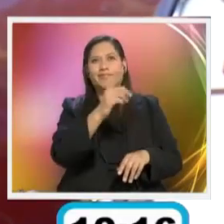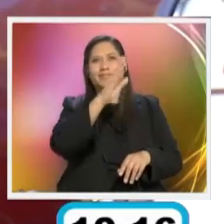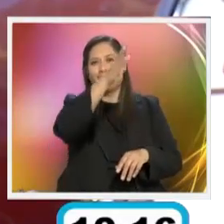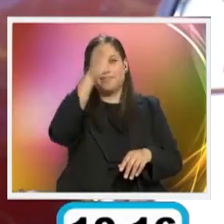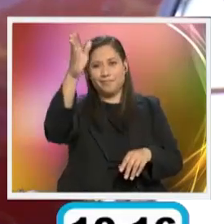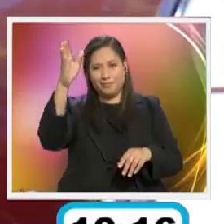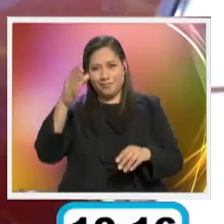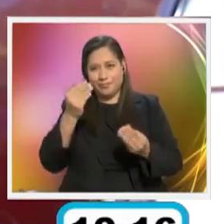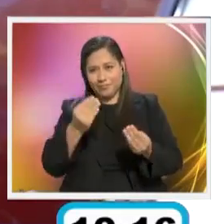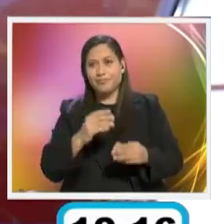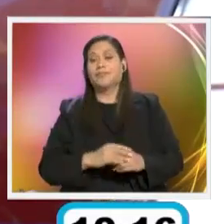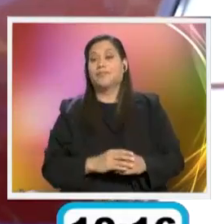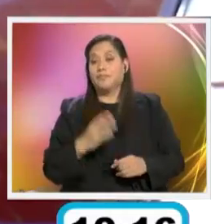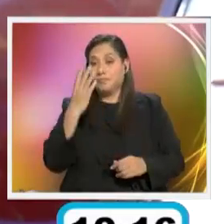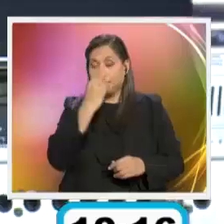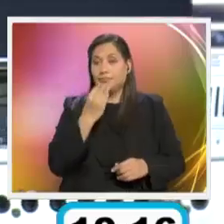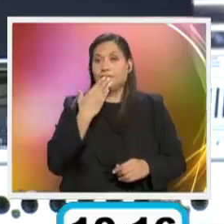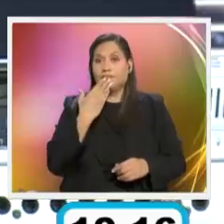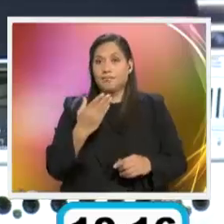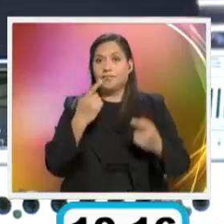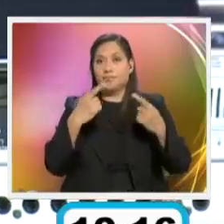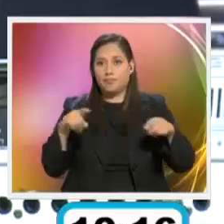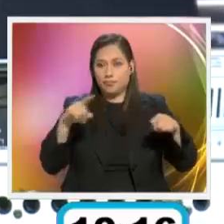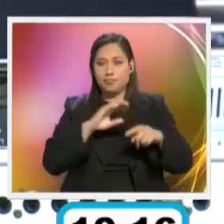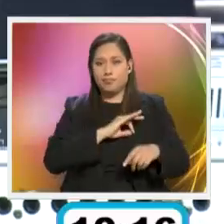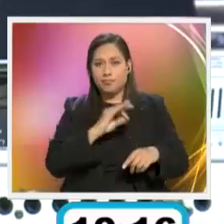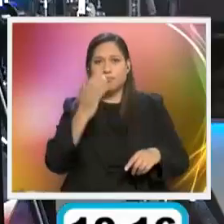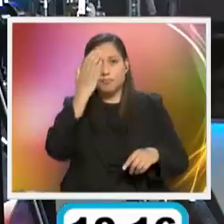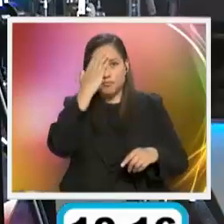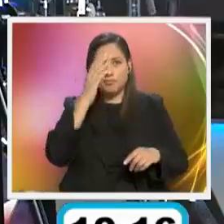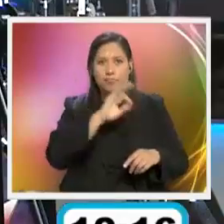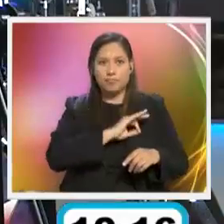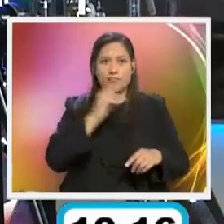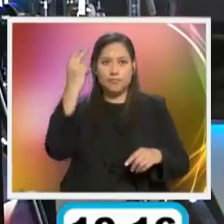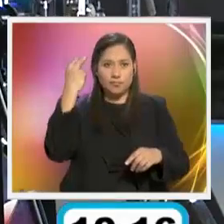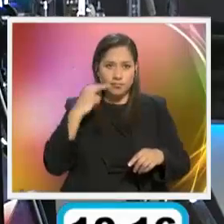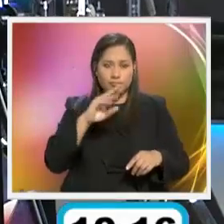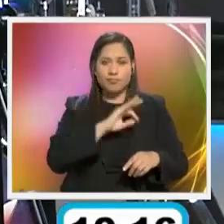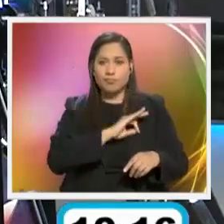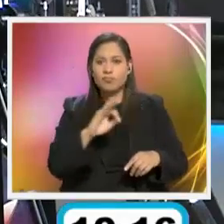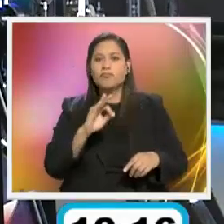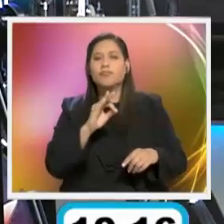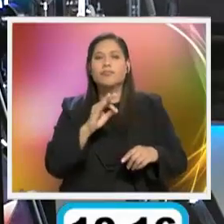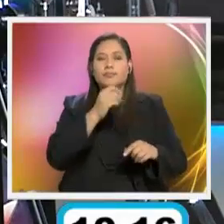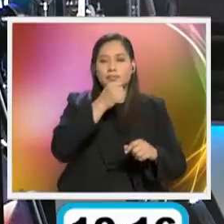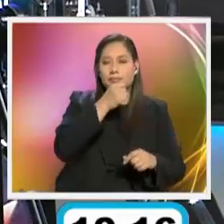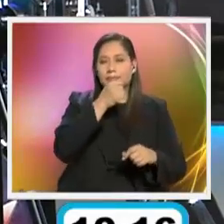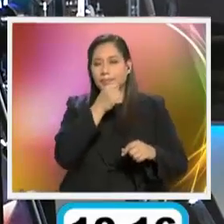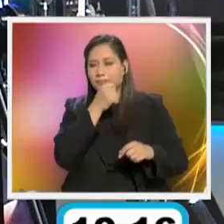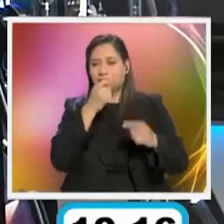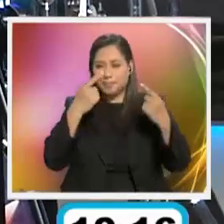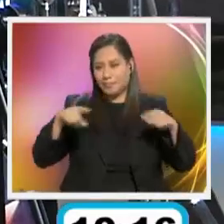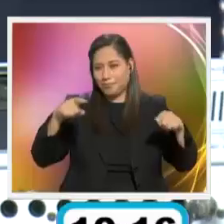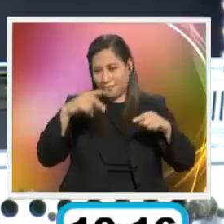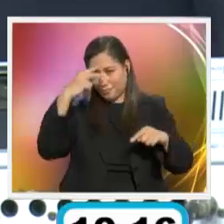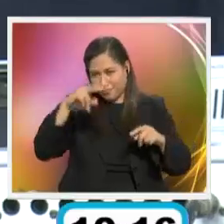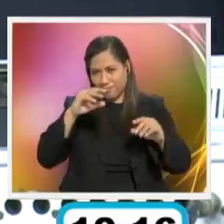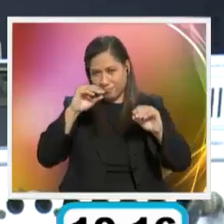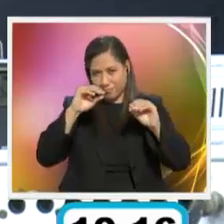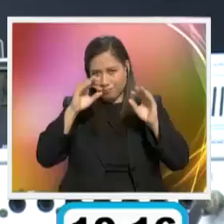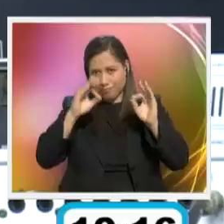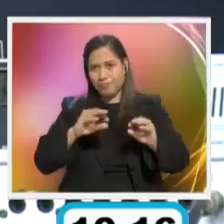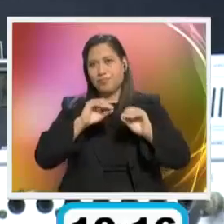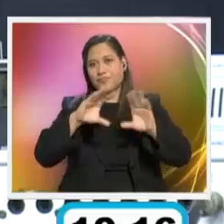México. Pues eso es una maravilla que tienen los músicos que pueden conocer, pueden viajar y pueden exponer, digamos, lo que es la música